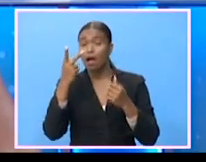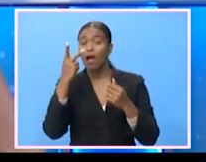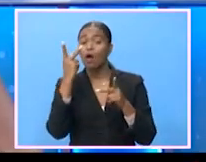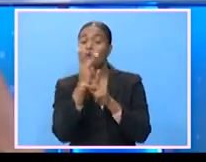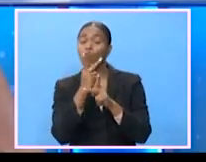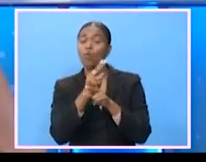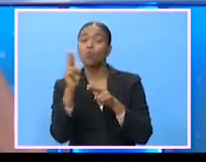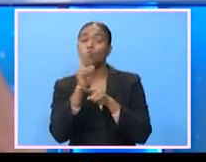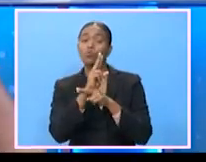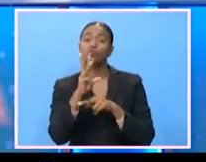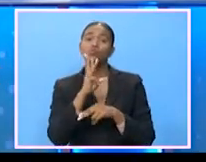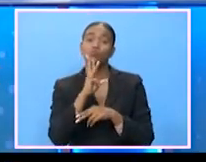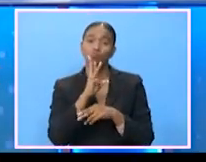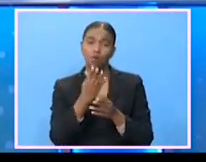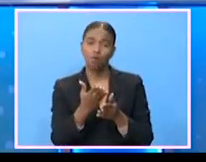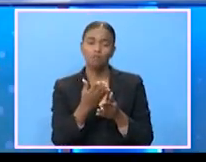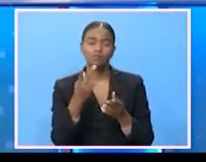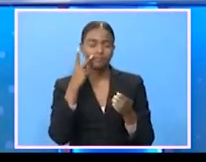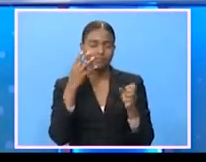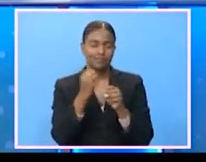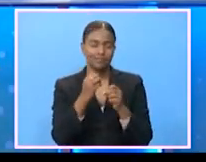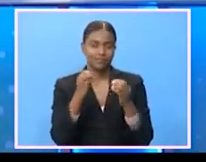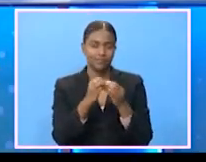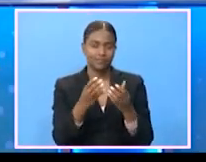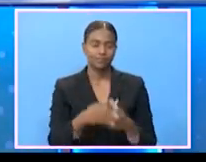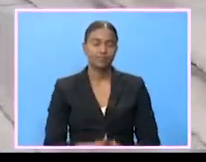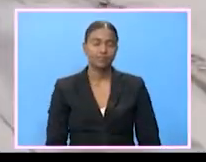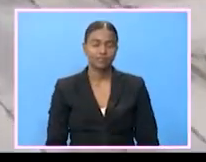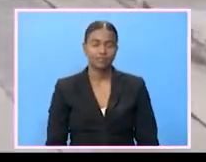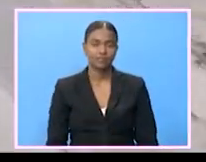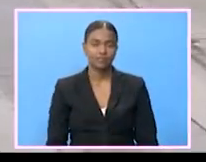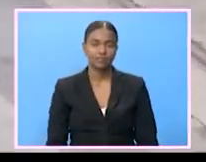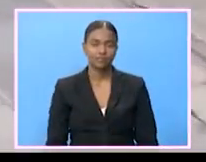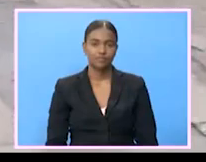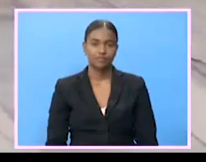agua. Brenda Félix nos cuenta más detalles.